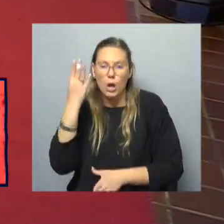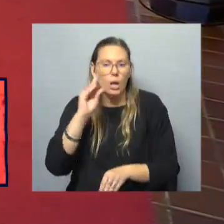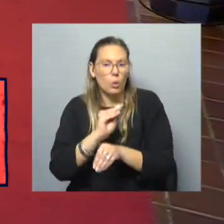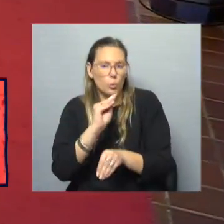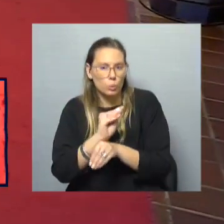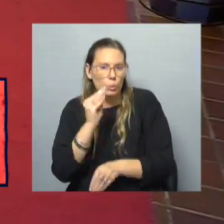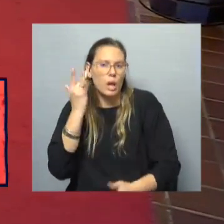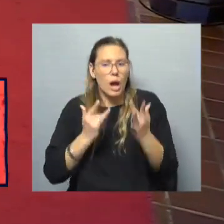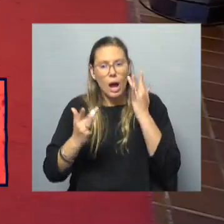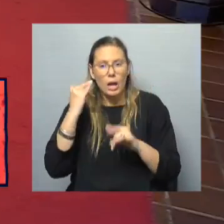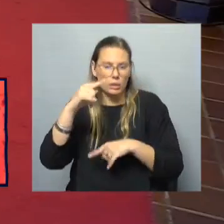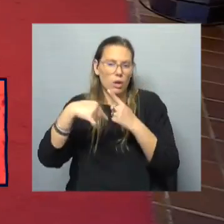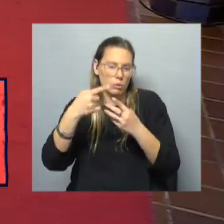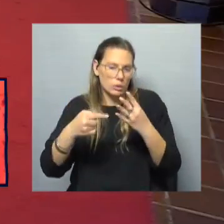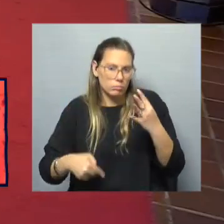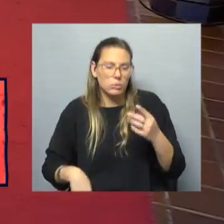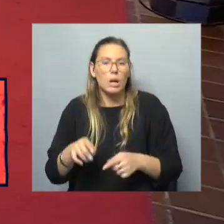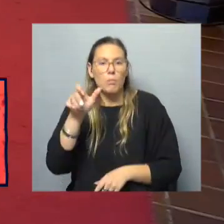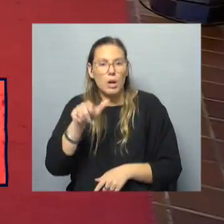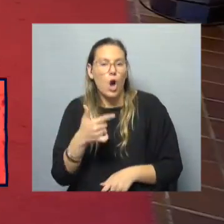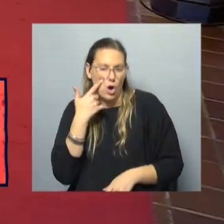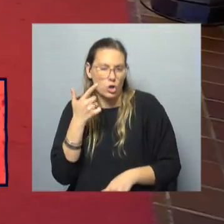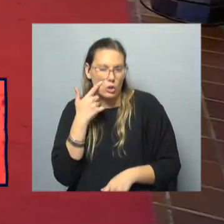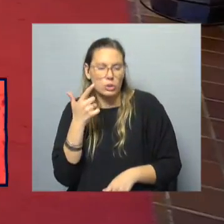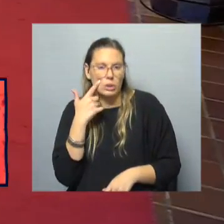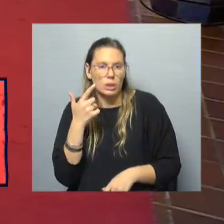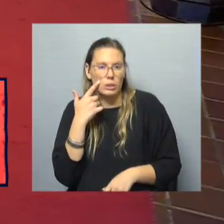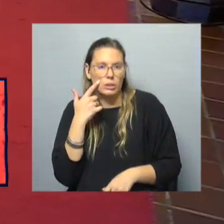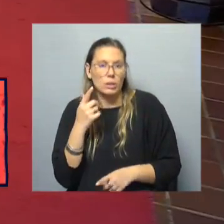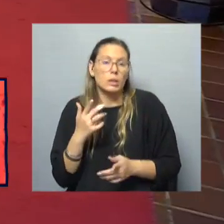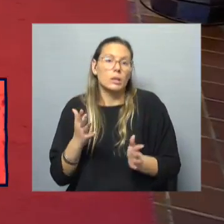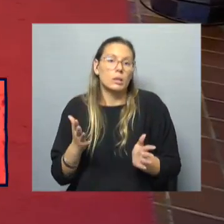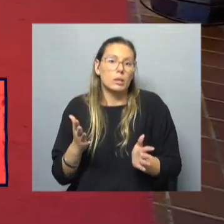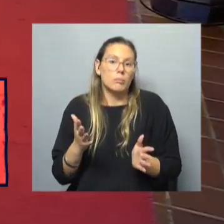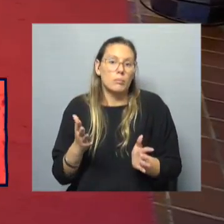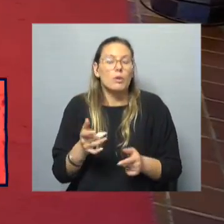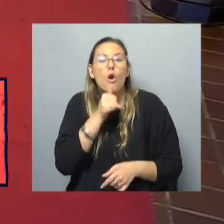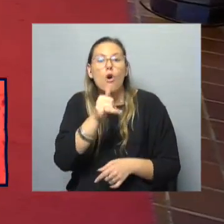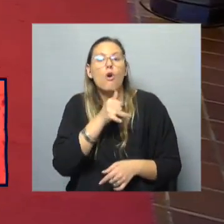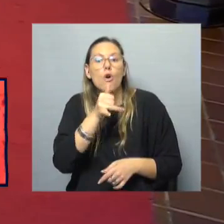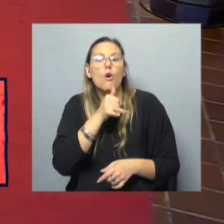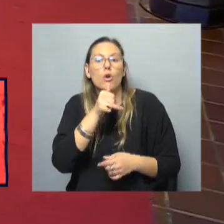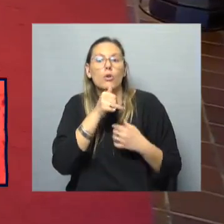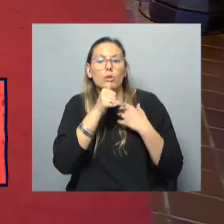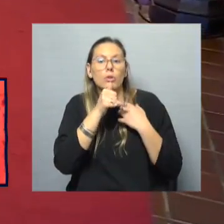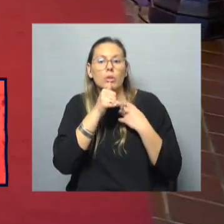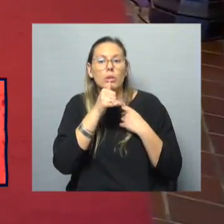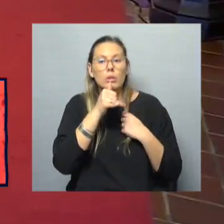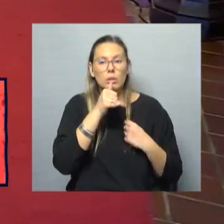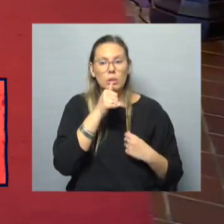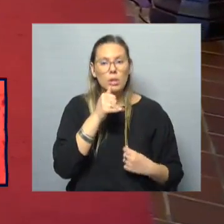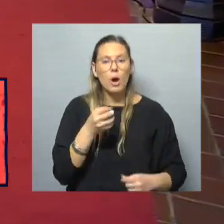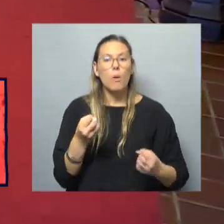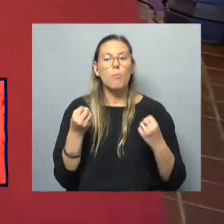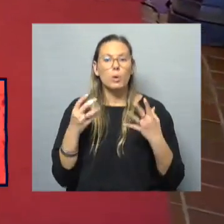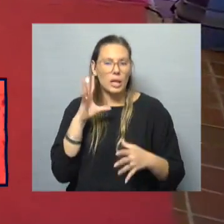el arte, entre otras cosas, figuras conocidas. Y bueno, van a estar contándonos un poco por qué